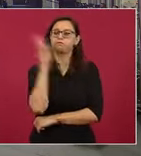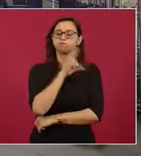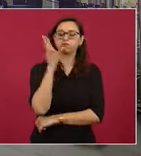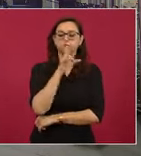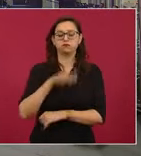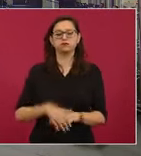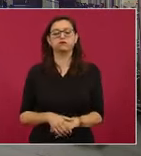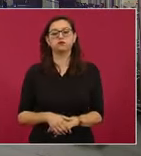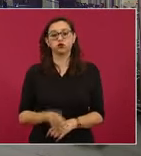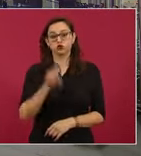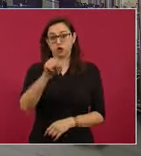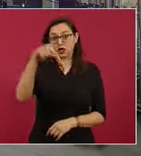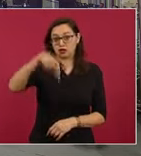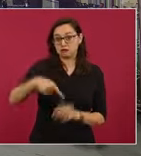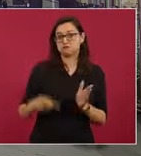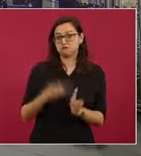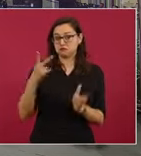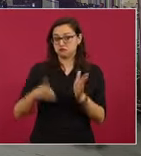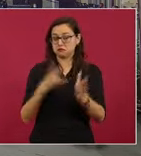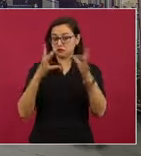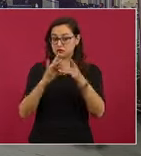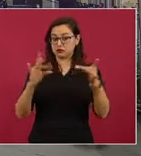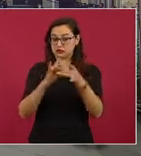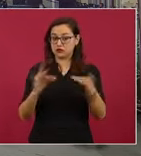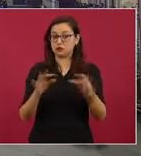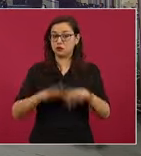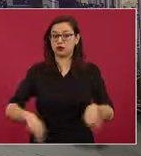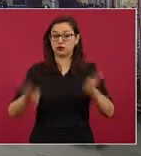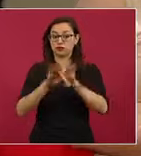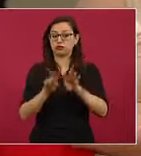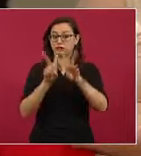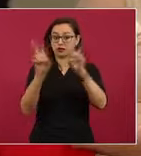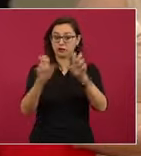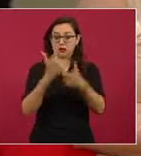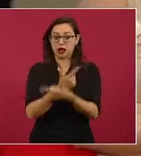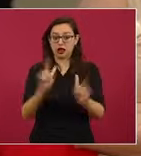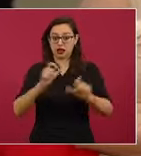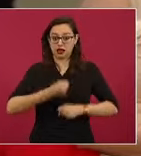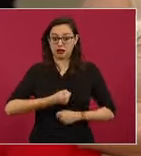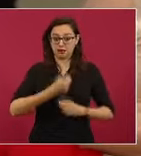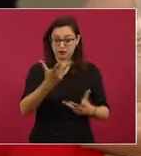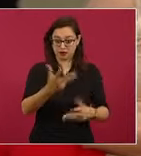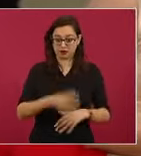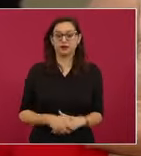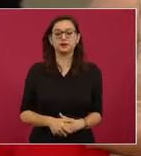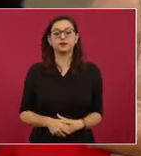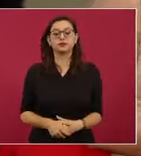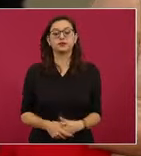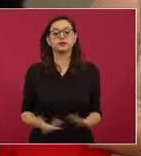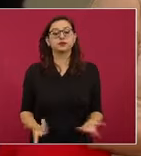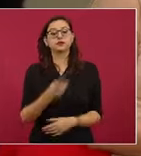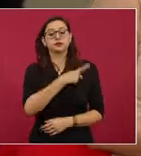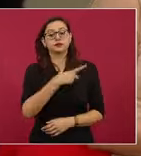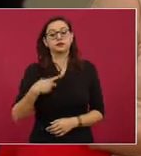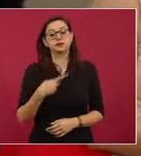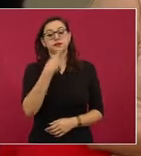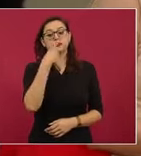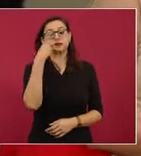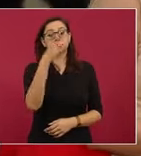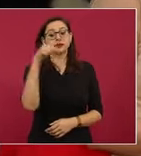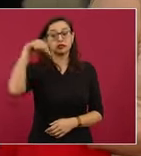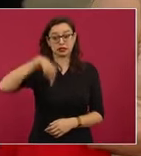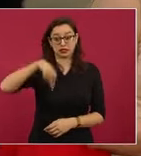expresión. Me gustaría, bueno, dar a conocer que la agencia Sputnik en México, pues ha sufrido una serie de violaciones